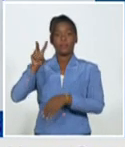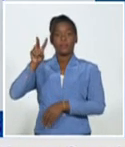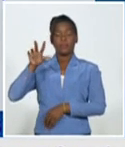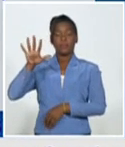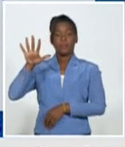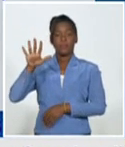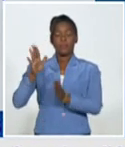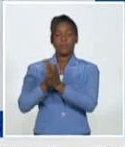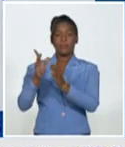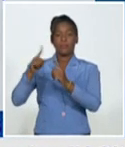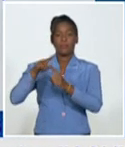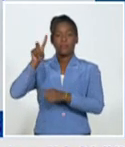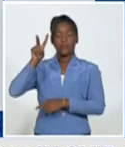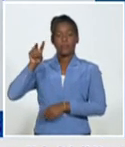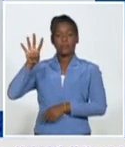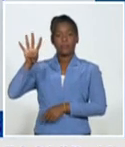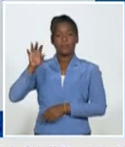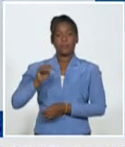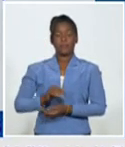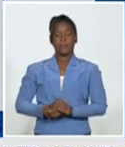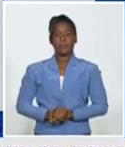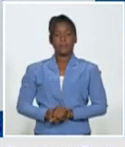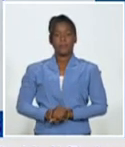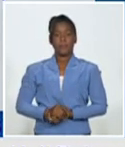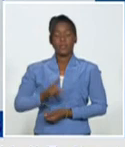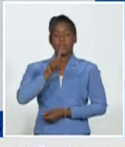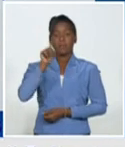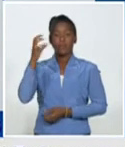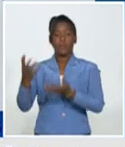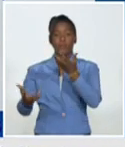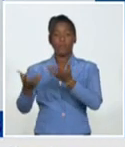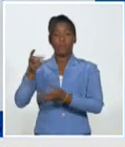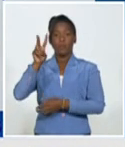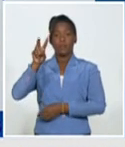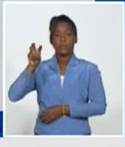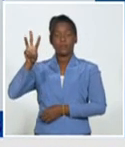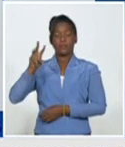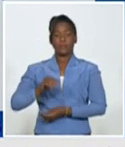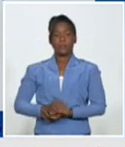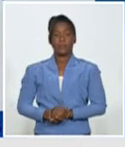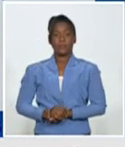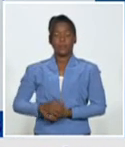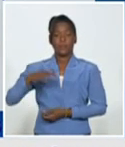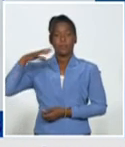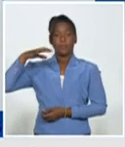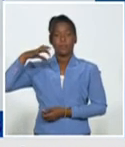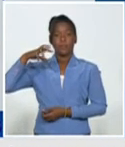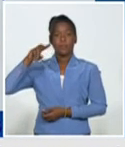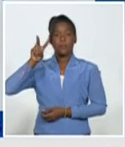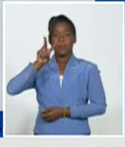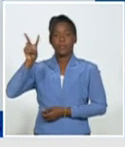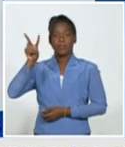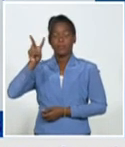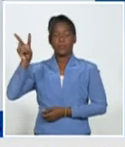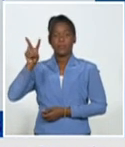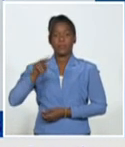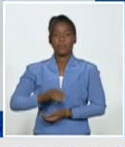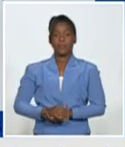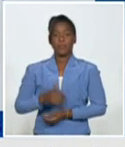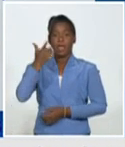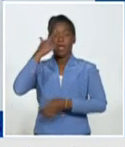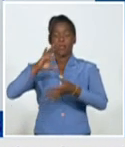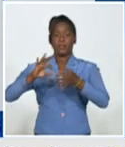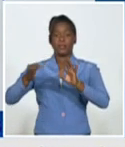Matanzas 24. Cienfuegos 23. Pinar del Río 22. Artemisa